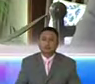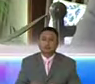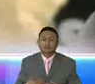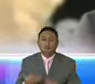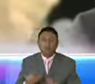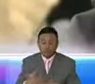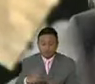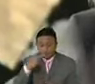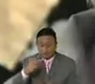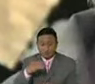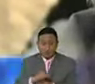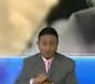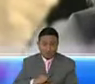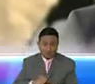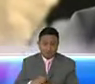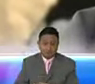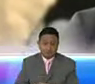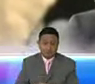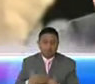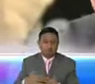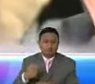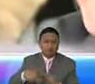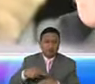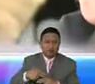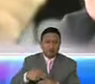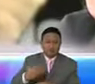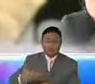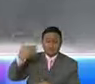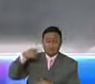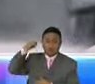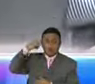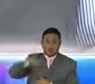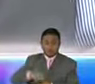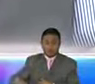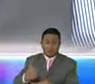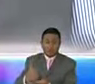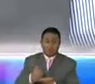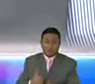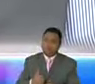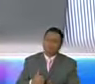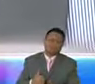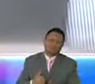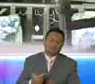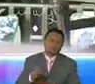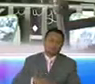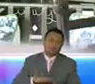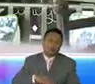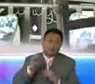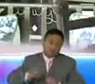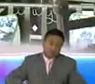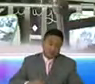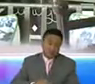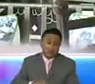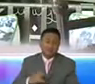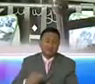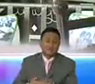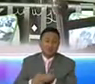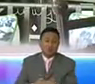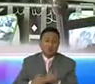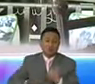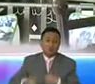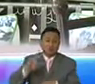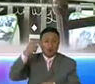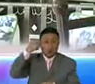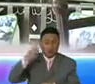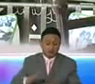qué sucede. Asegura que la renegociación realizada por el anterior gobierno no fue beneficiosa, pues si bien se consiguieron más recursos para el Estado